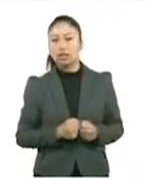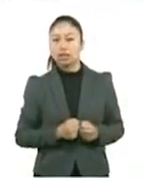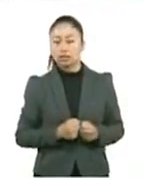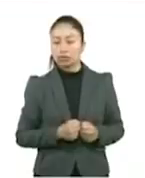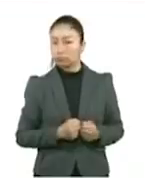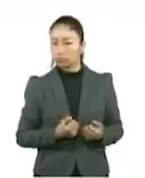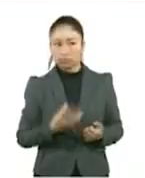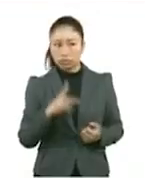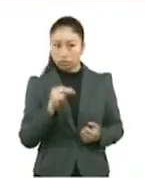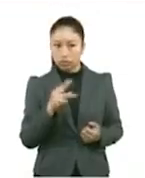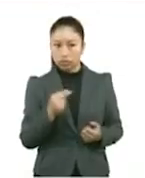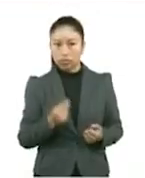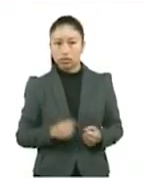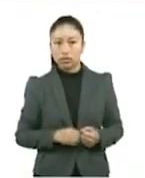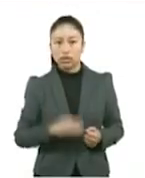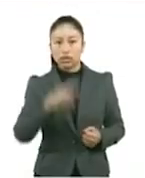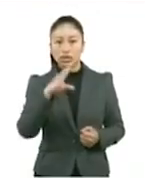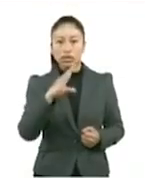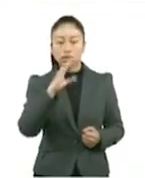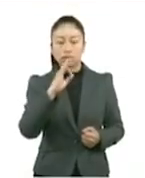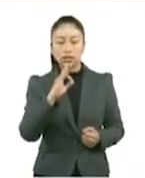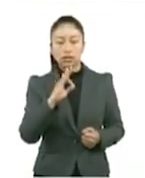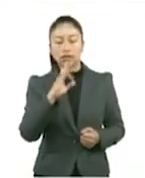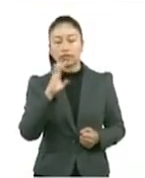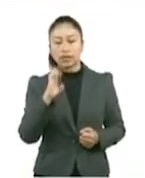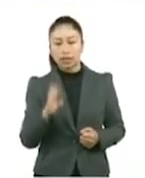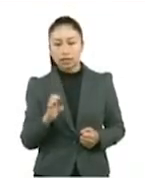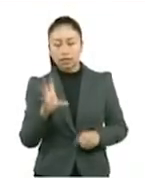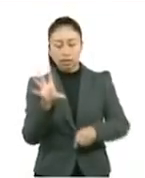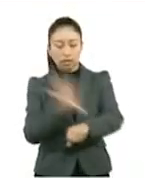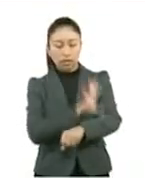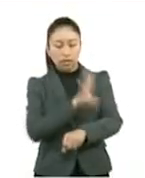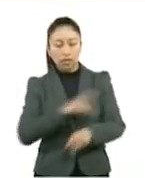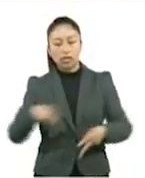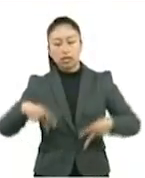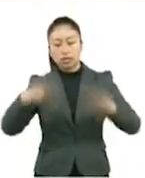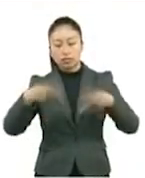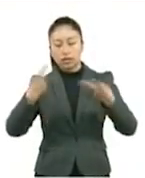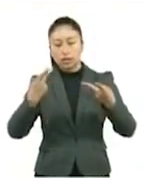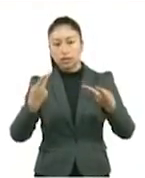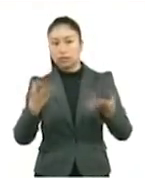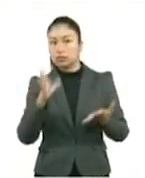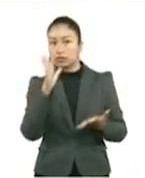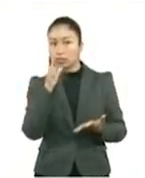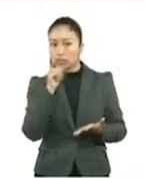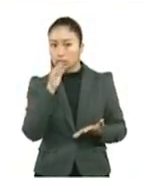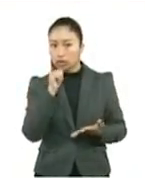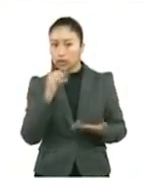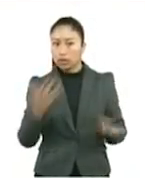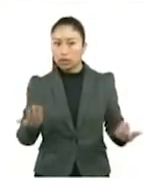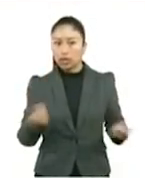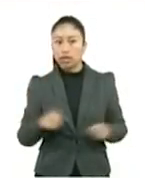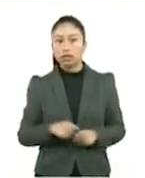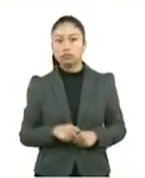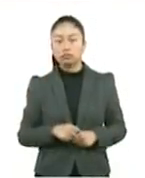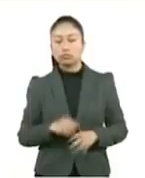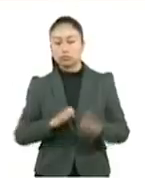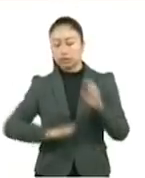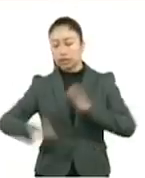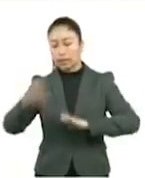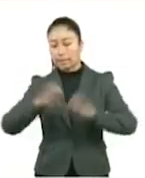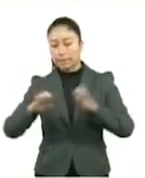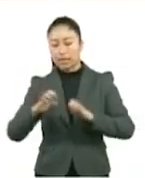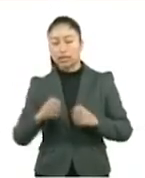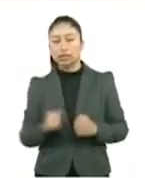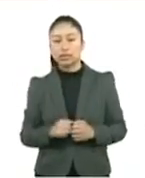no pudiera vender su energía eléctrica para beneficio de los mexicanos. Y las hidroeléctricas paradas.